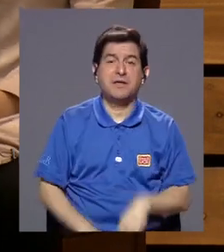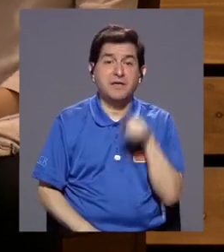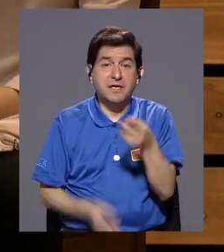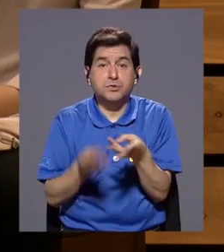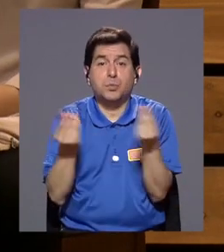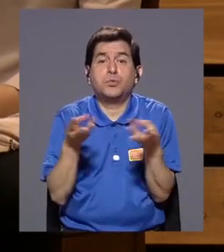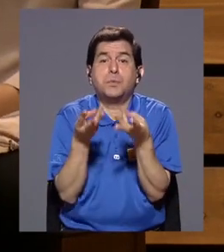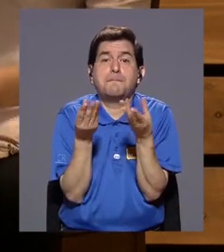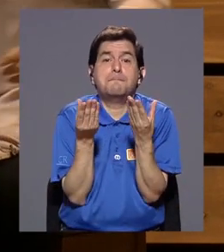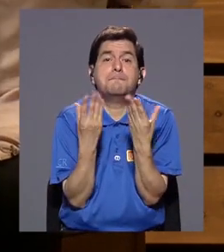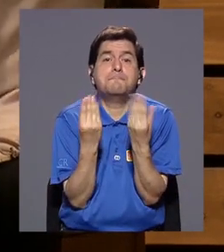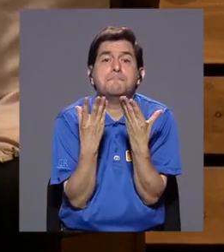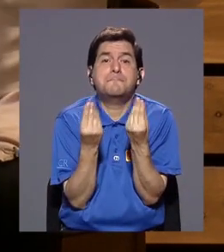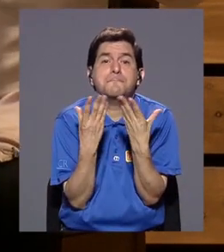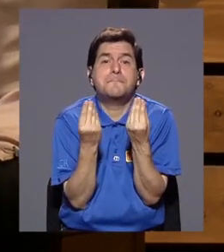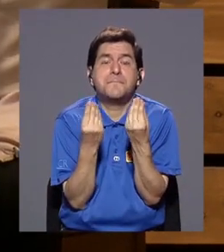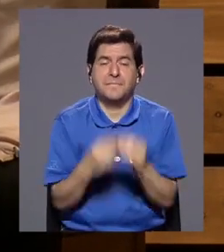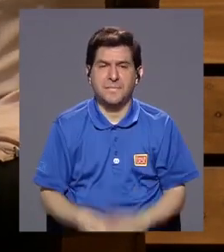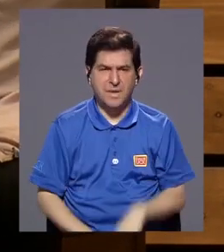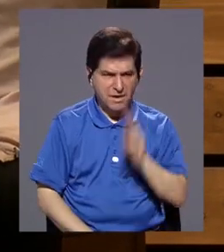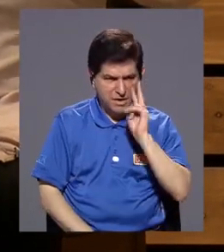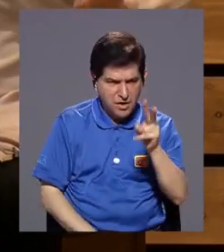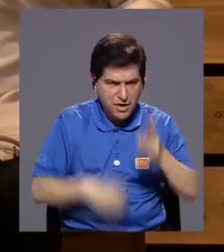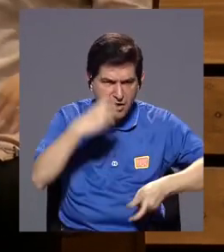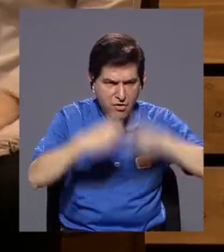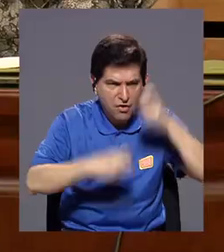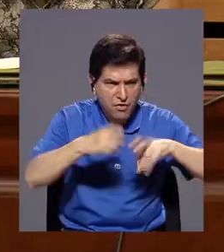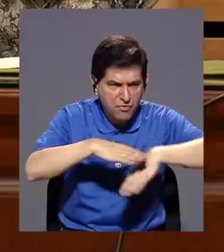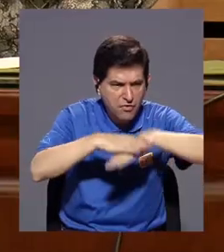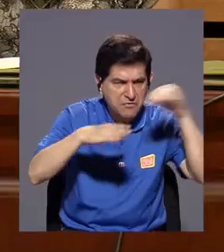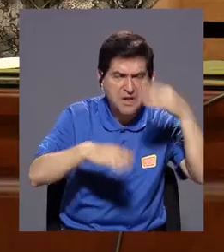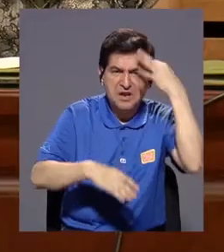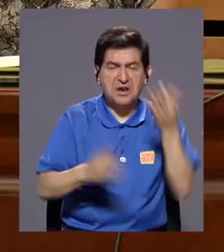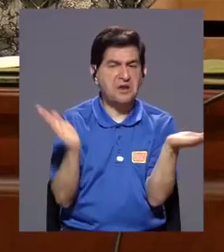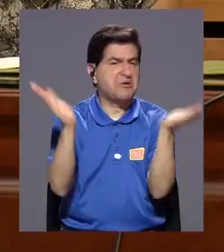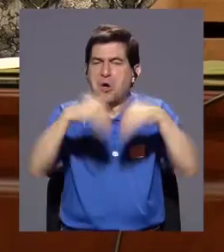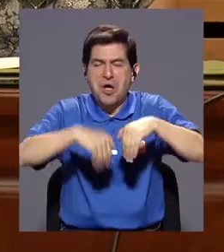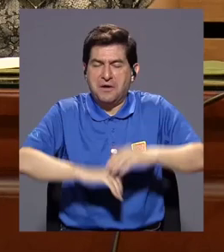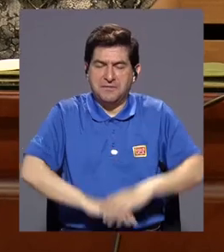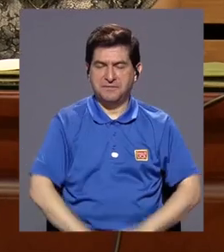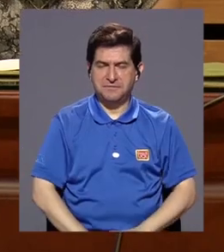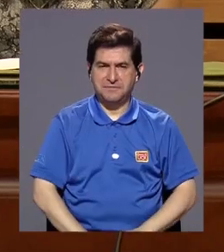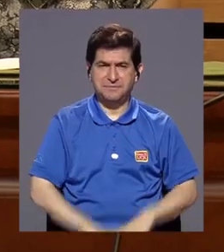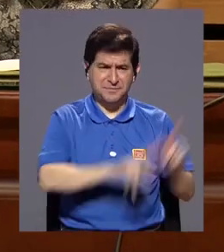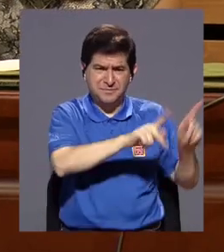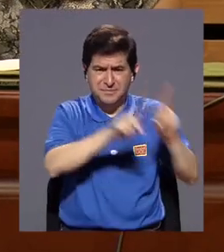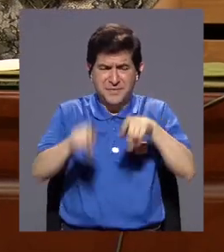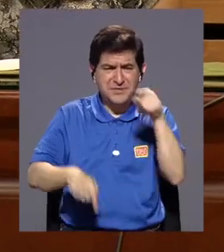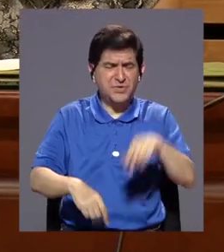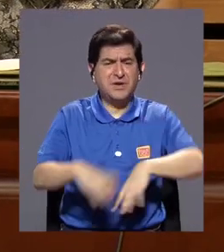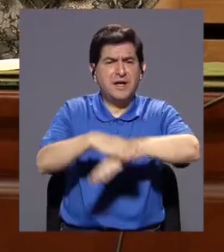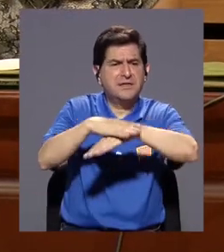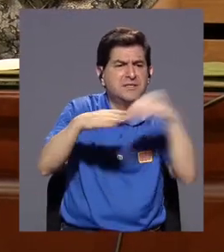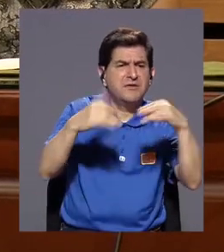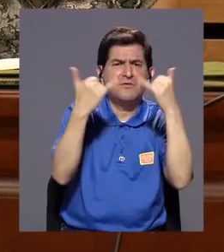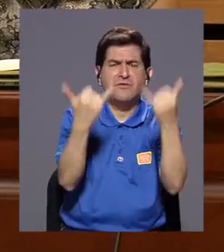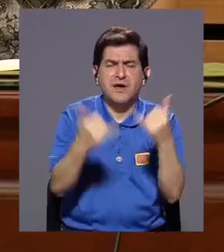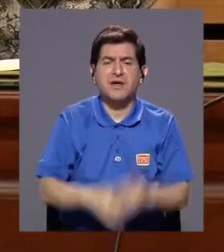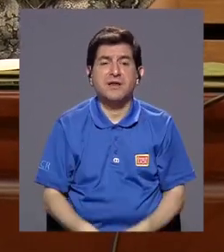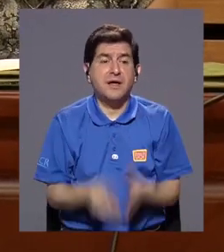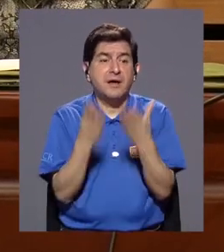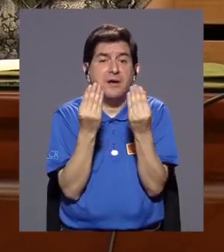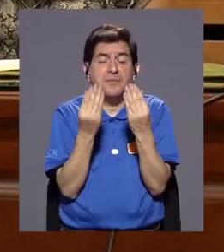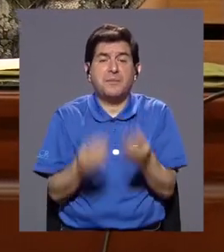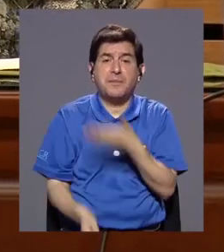Entonces, cuando no vemos el problema por fuera, creemos que no existe. ¿Cuántas personas hay allá afuera que por miedo tienen que abandonar